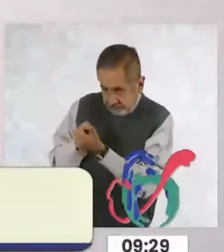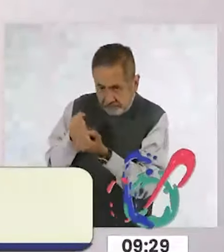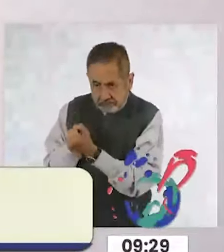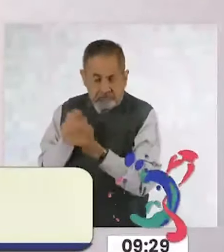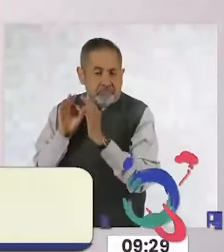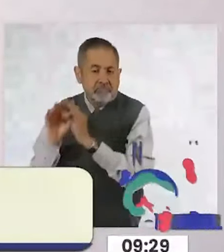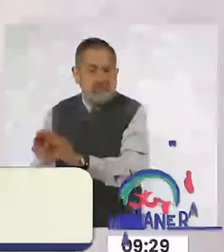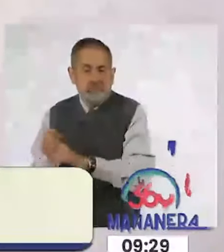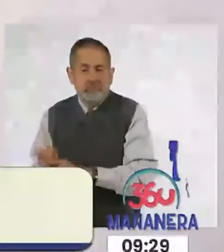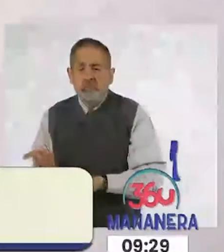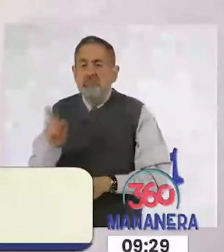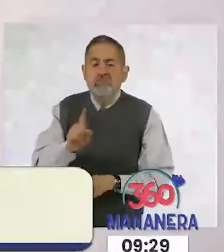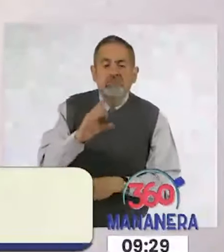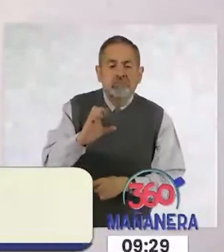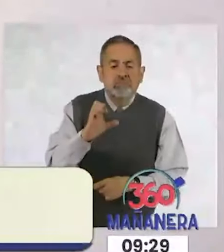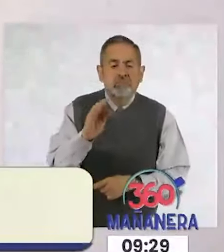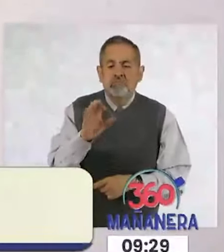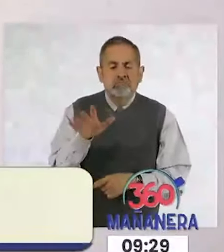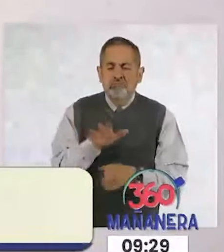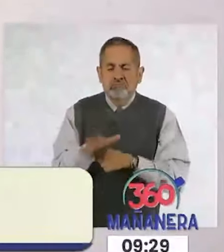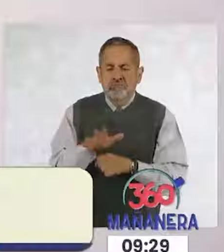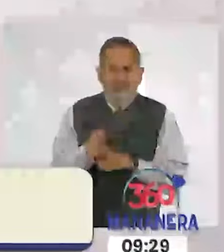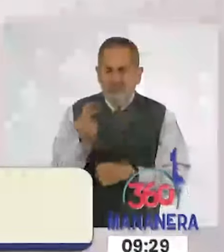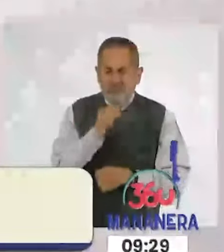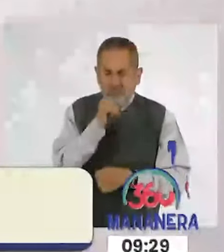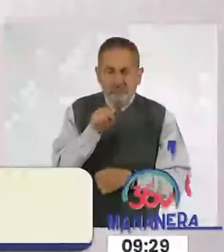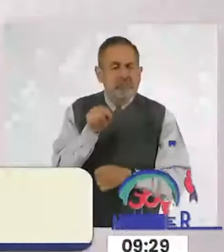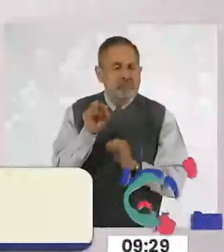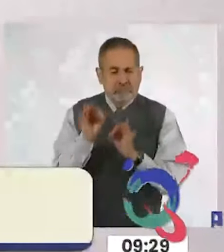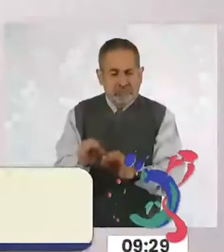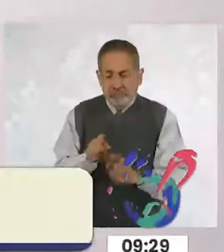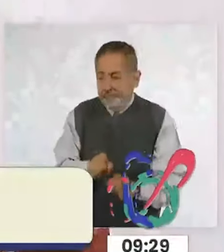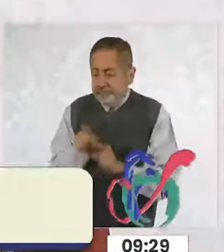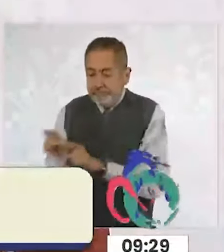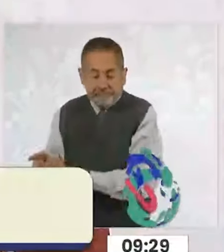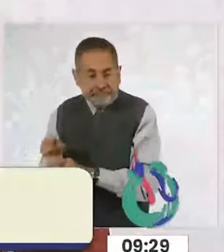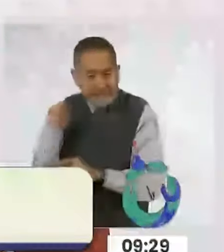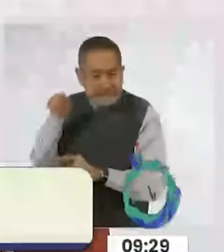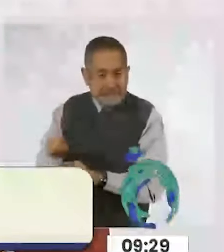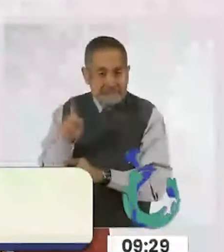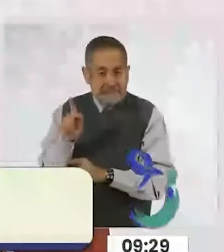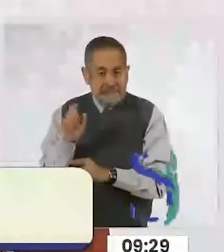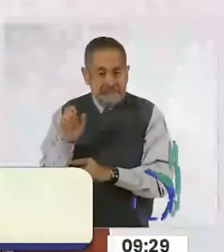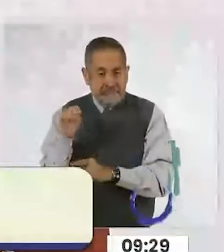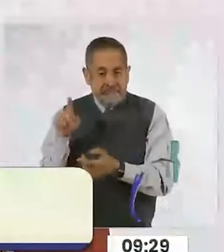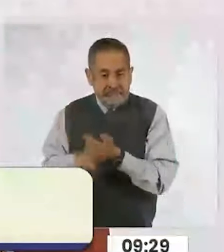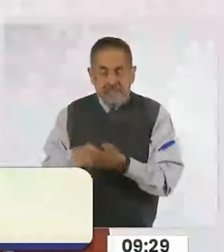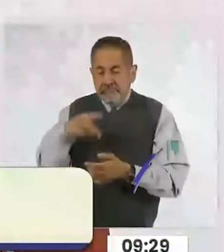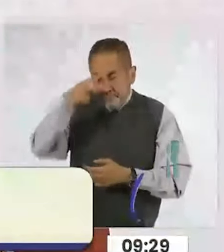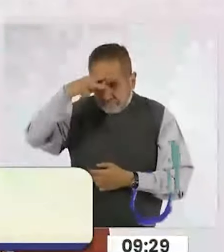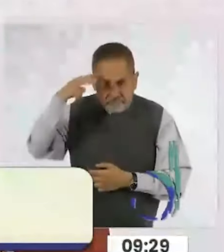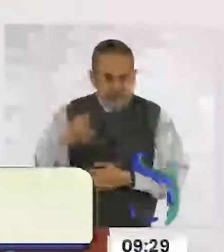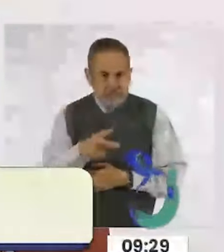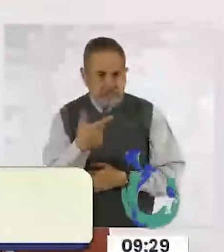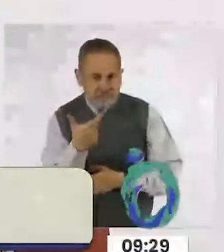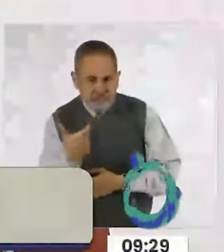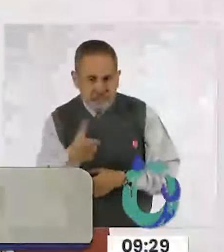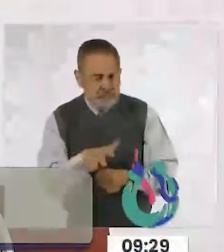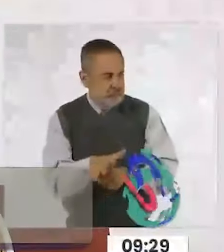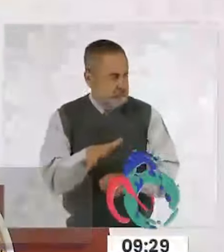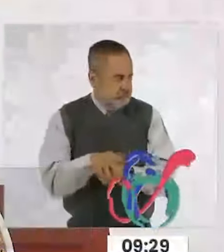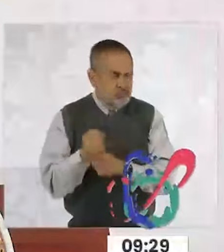también vamos a fortalecer toda la economía del país la economía de México está sólida está fuerte